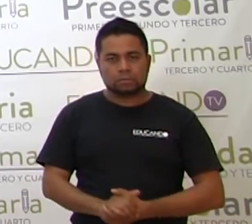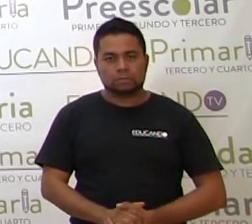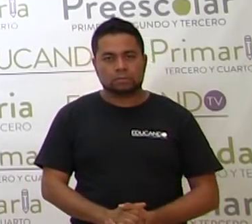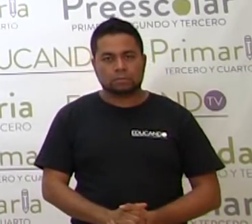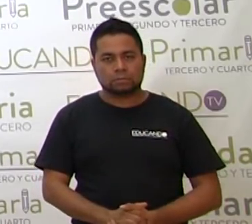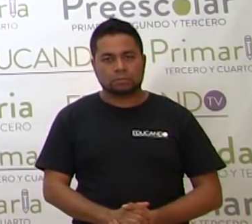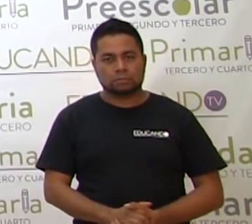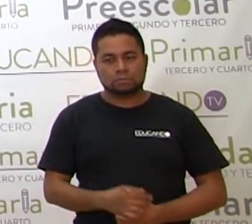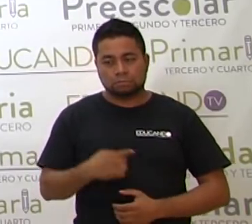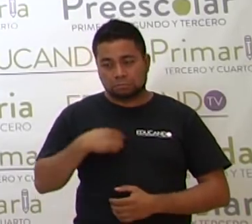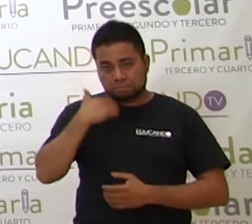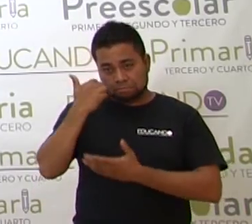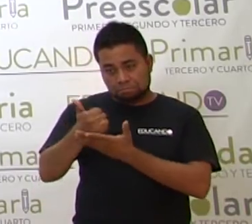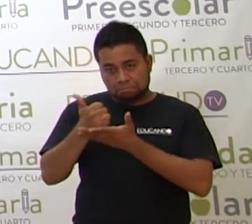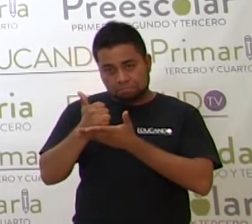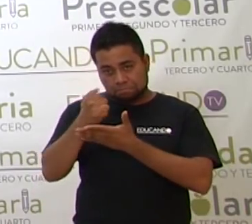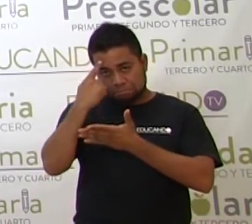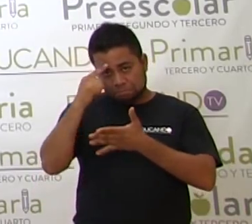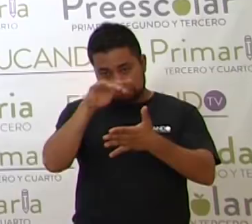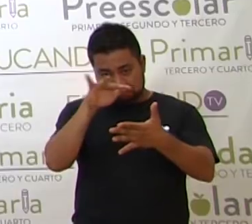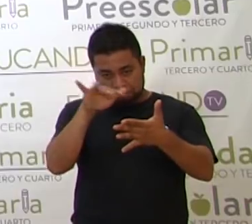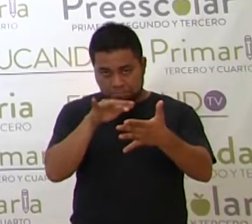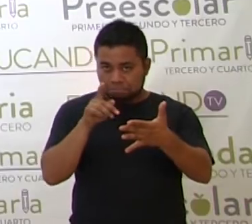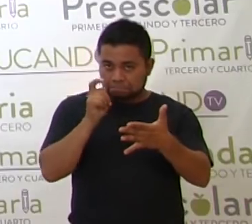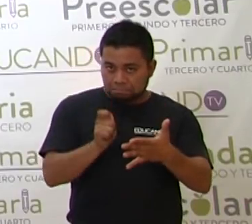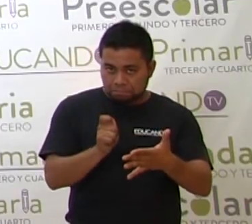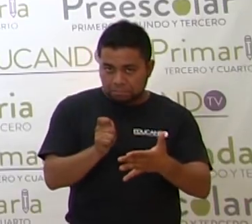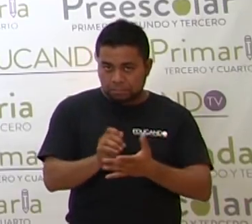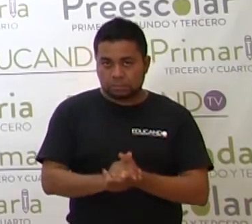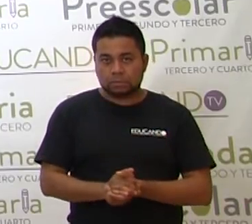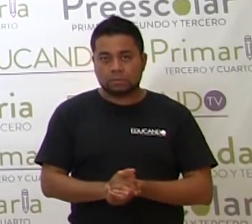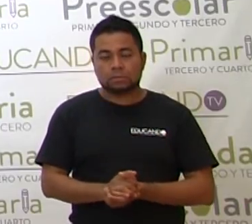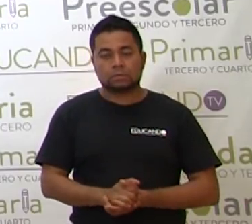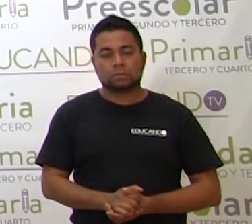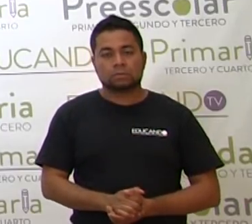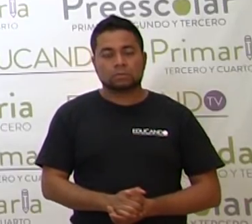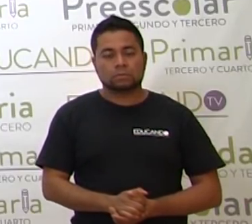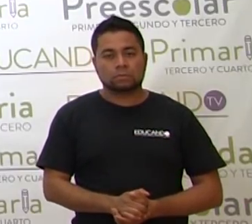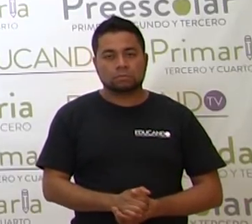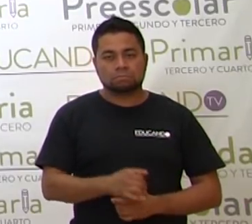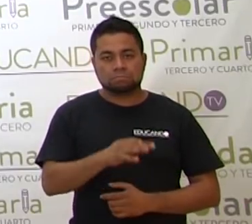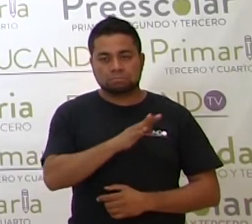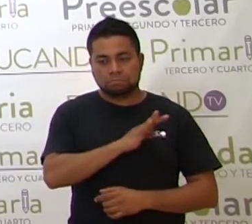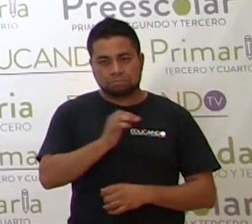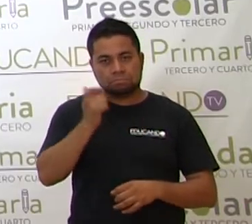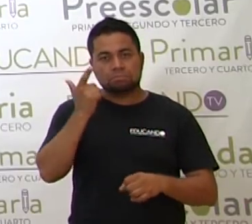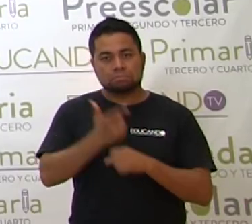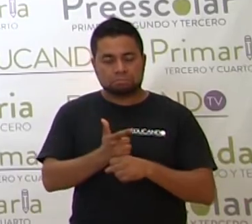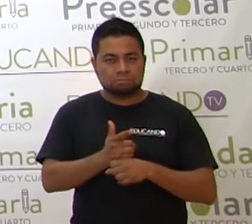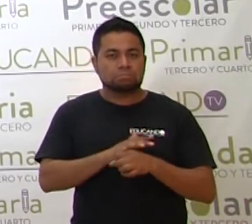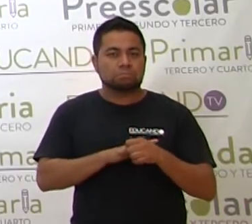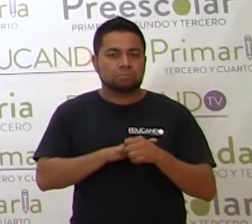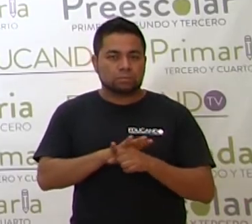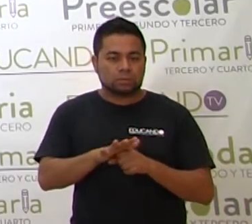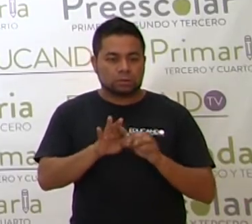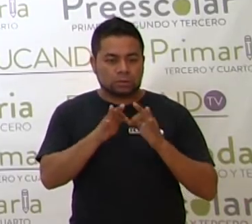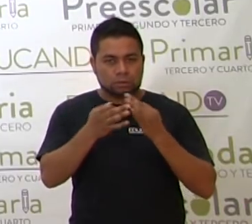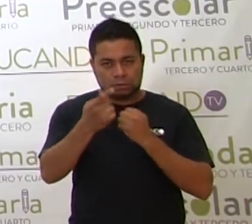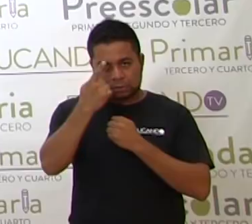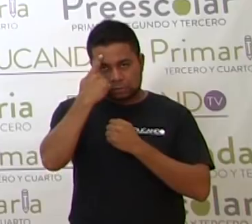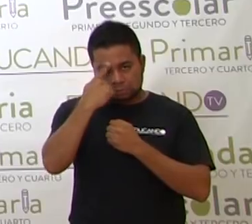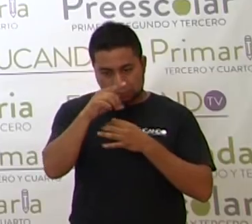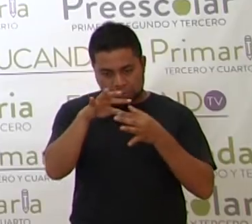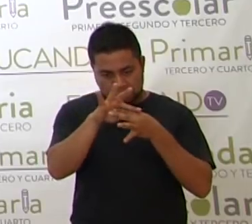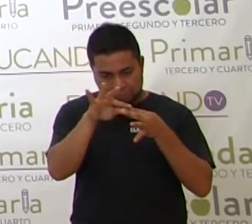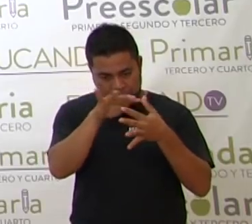y quiero que me ayudes a leerlo y que permitamos reconocer qué tipo de